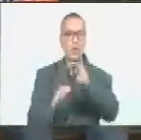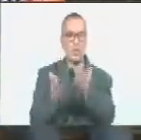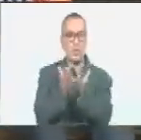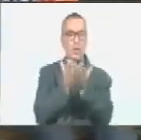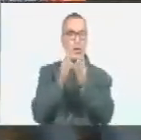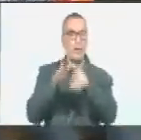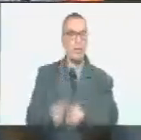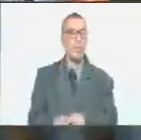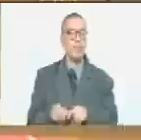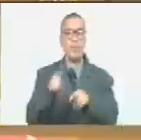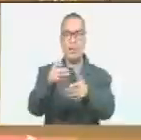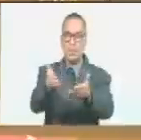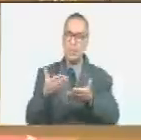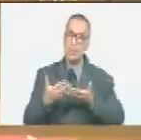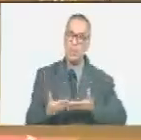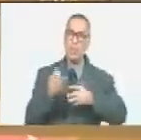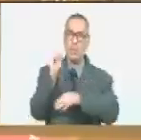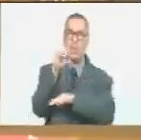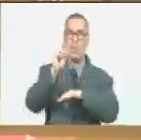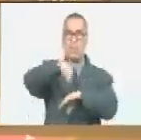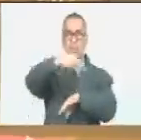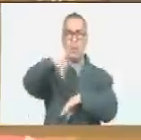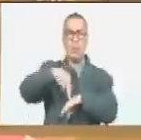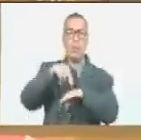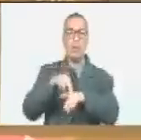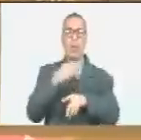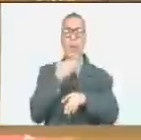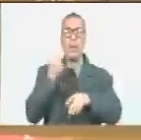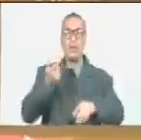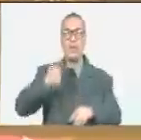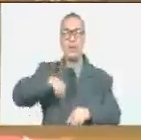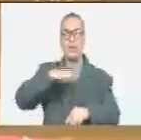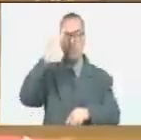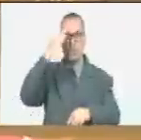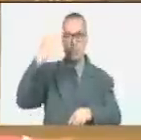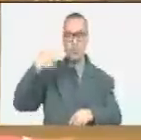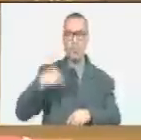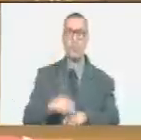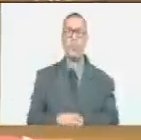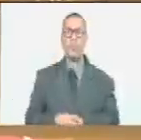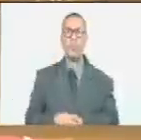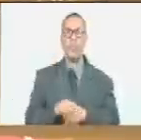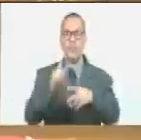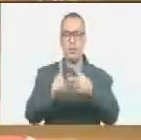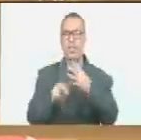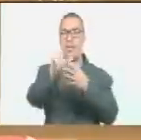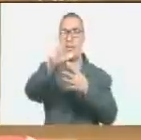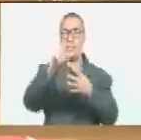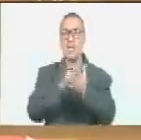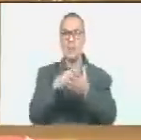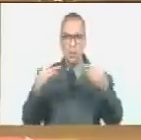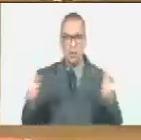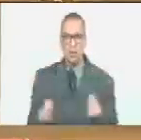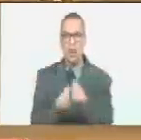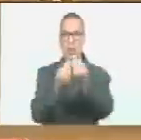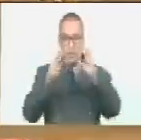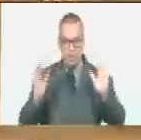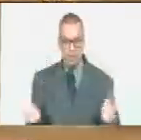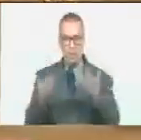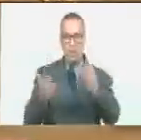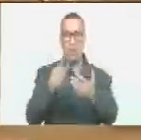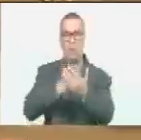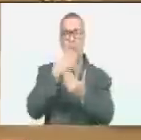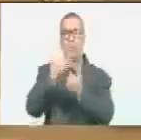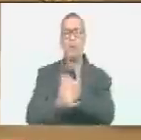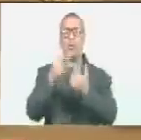escolar. Reciban de esta Asamblea Nacional el mayor de los reconocimientos. Tercero, acompañar y fomentar los